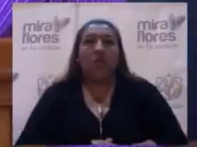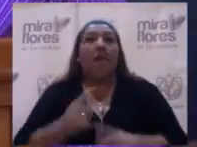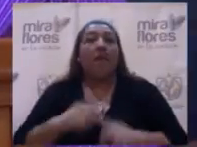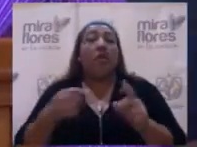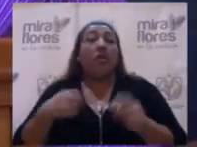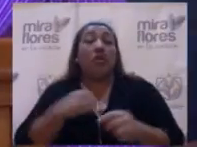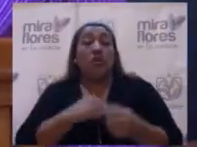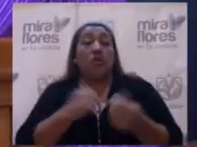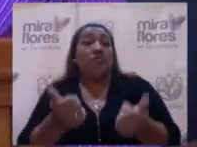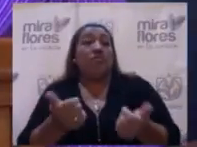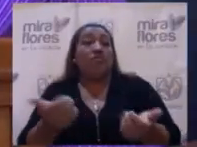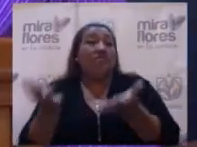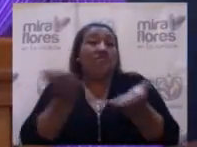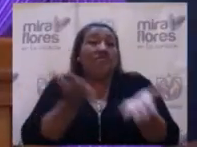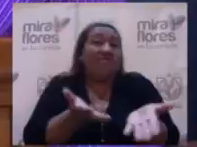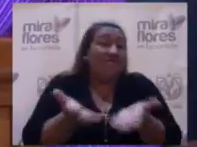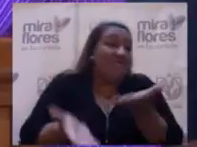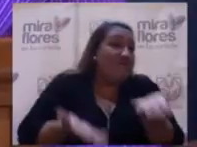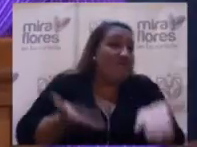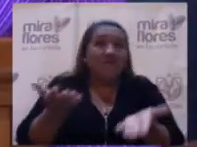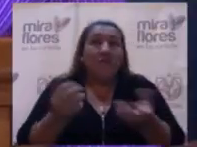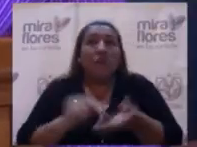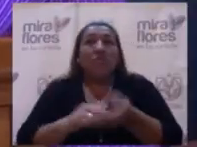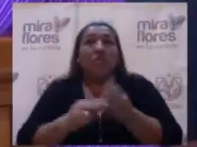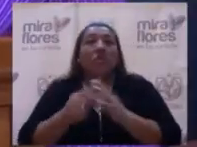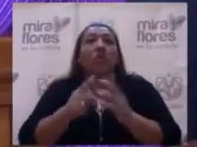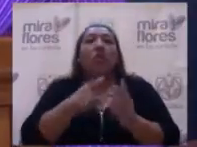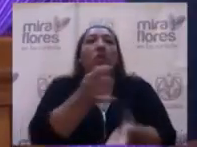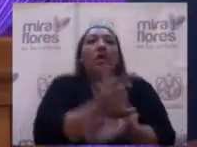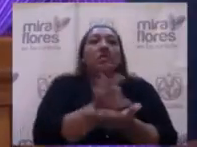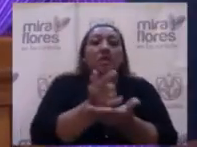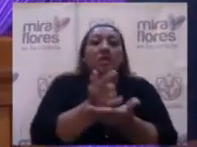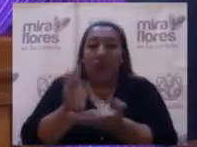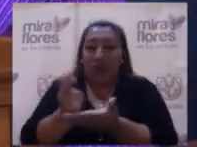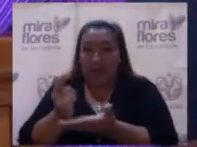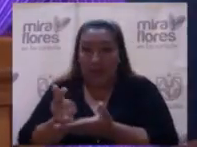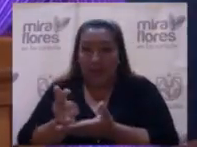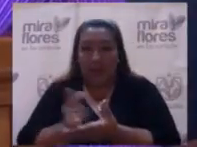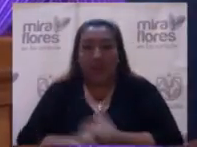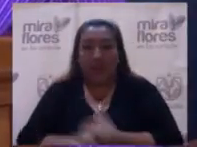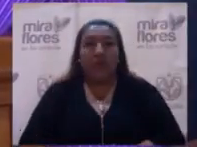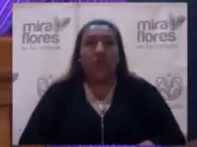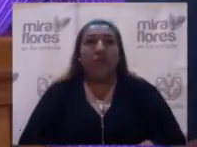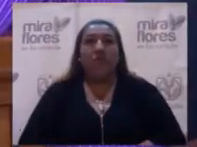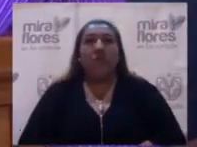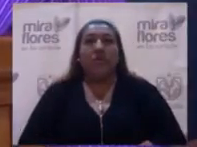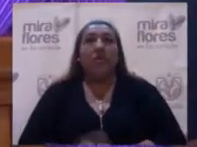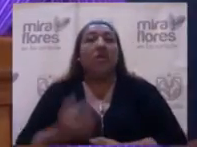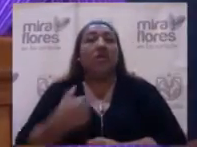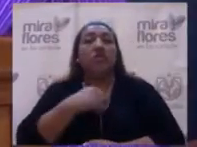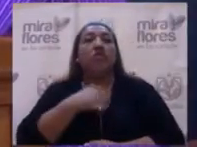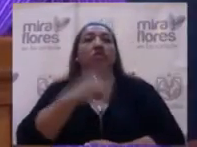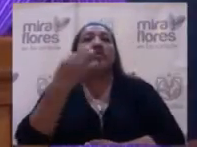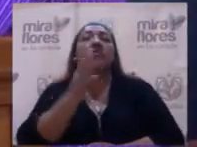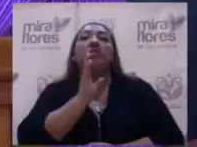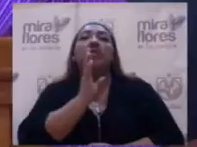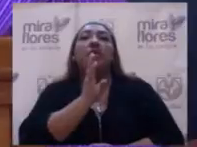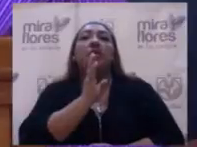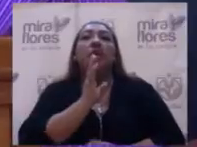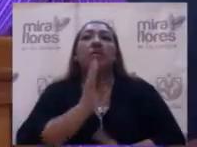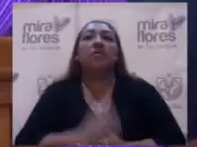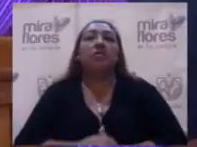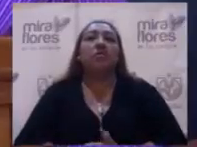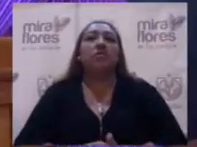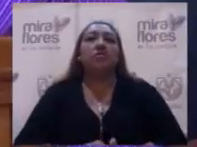Venimos en un plan de eliminación de estacionamientos en el distrito y hablamos siempre de un déficit